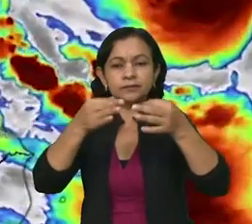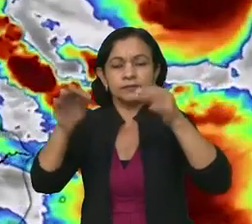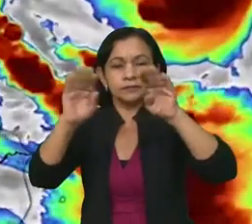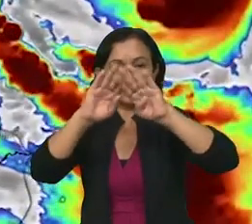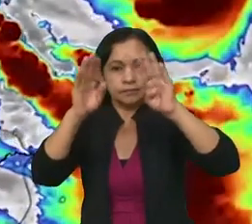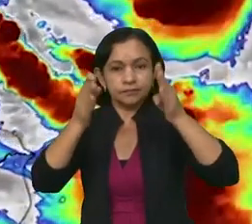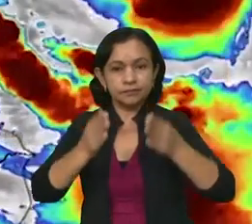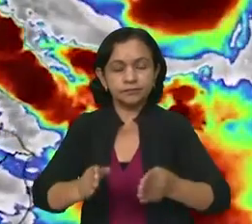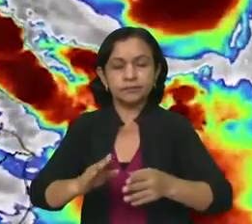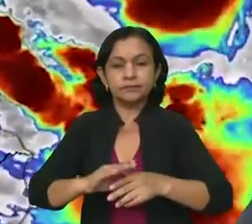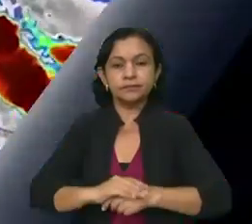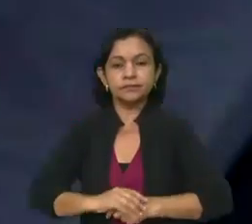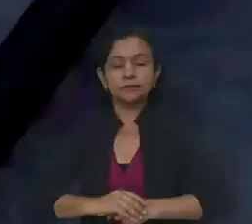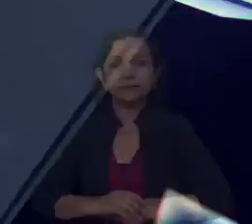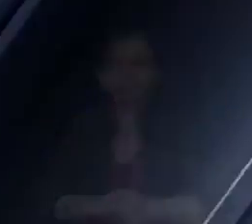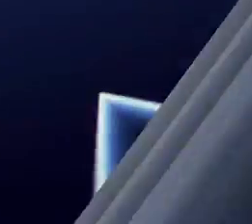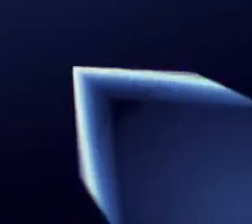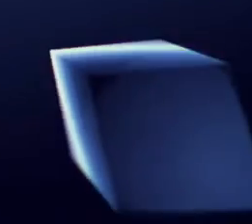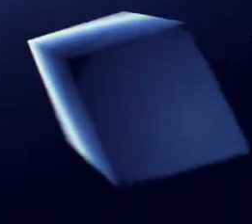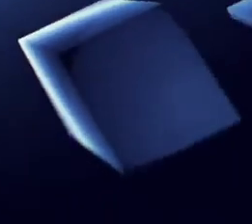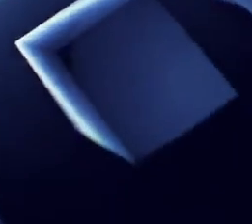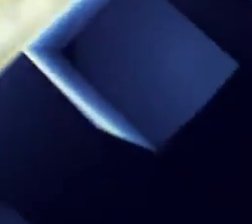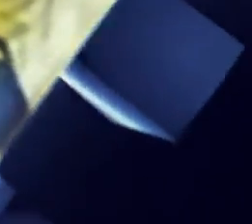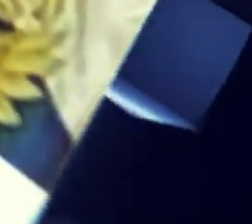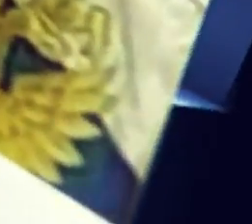informó Vanessa Paz.